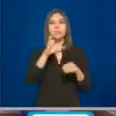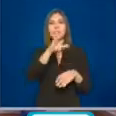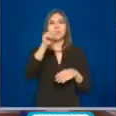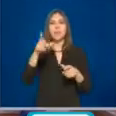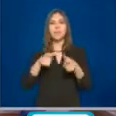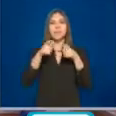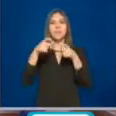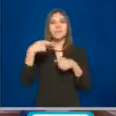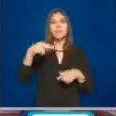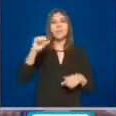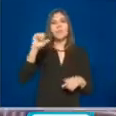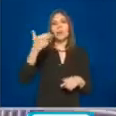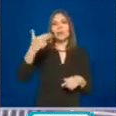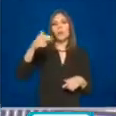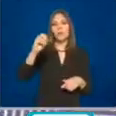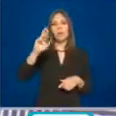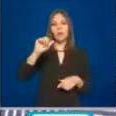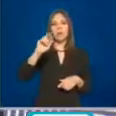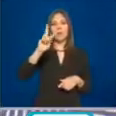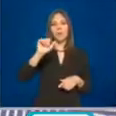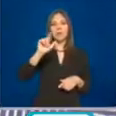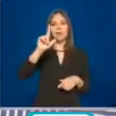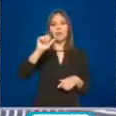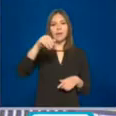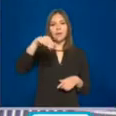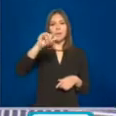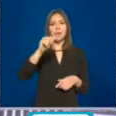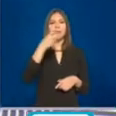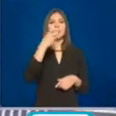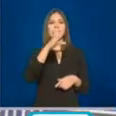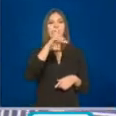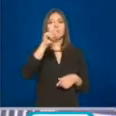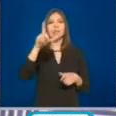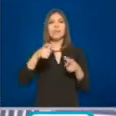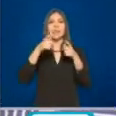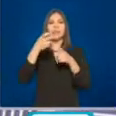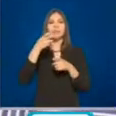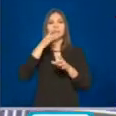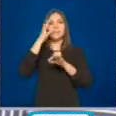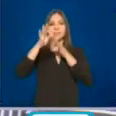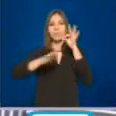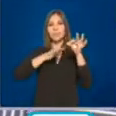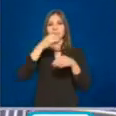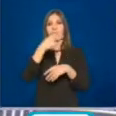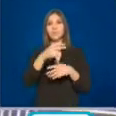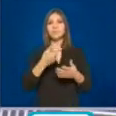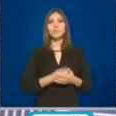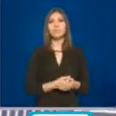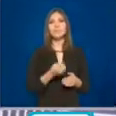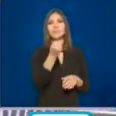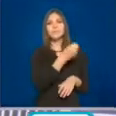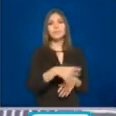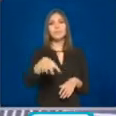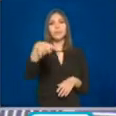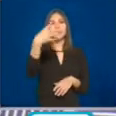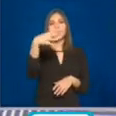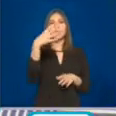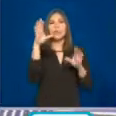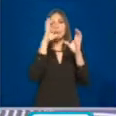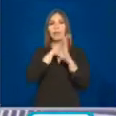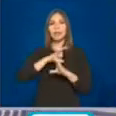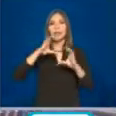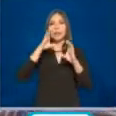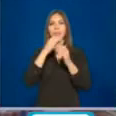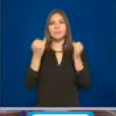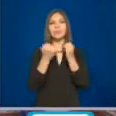va la mía. Ahora va la mía, este es el nuevo disco y el sencillo que estamos promoviendo es Ahora va la mía. 14 temas, incluyendo obviamente